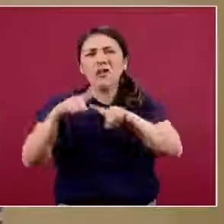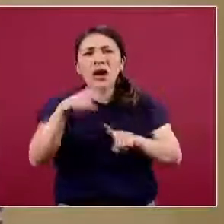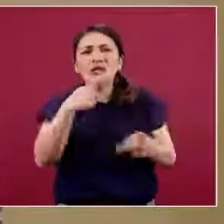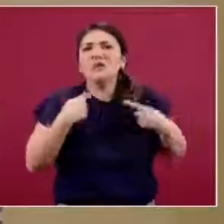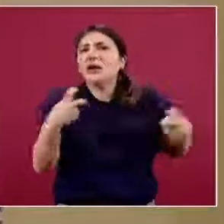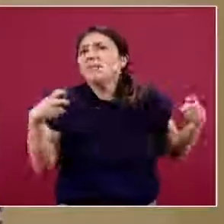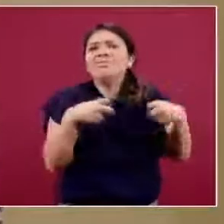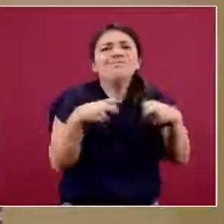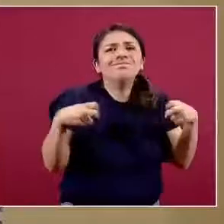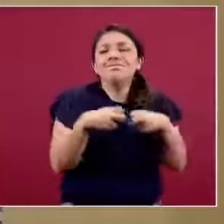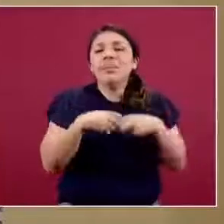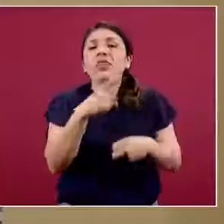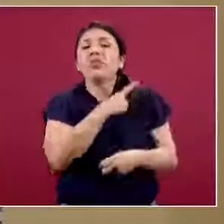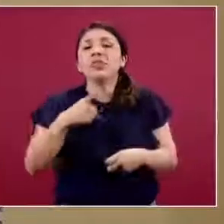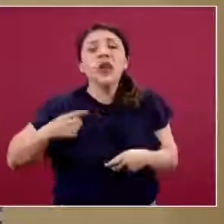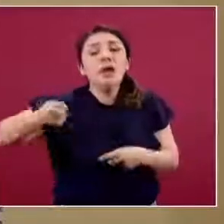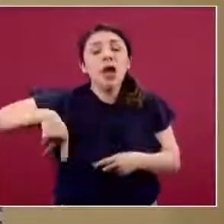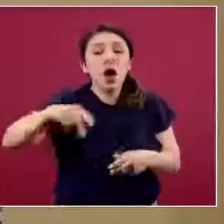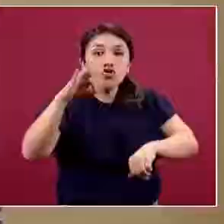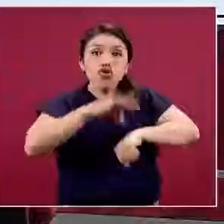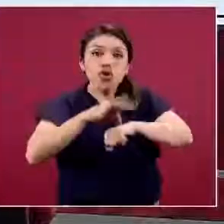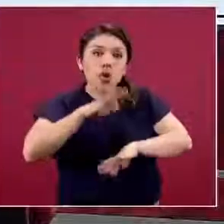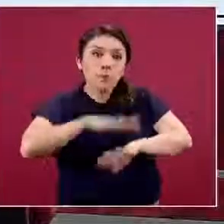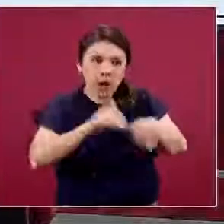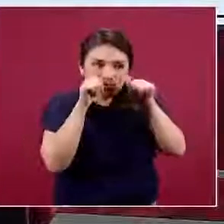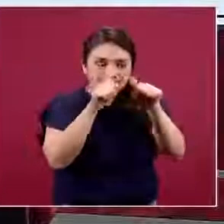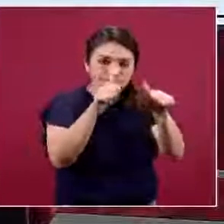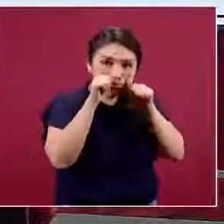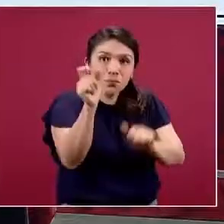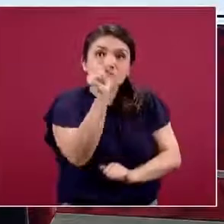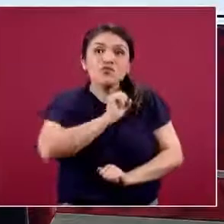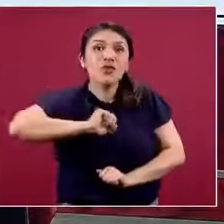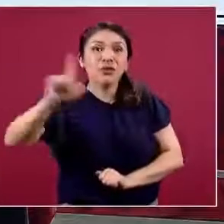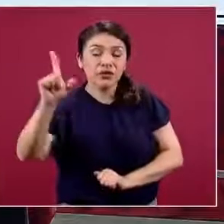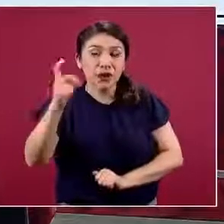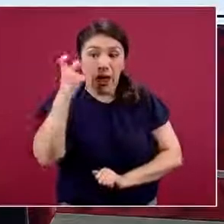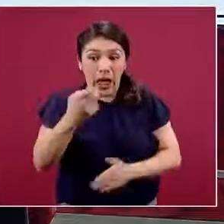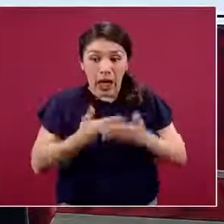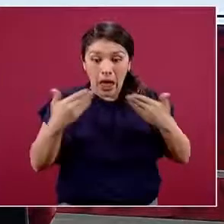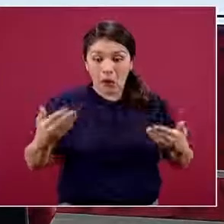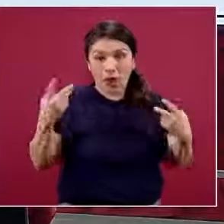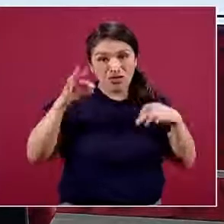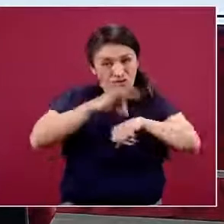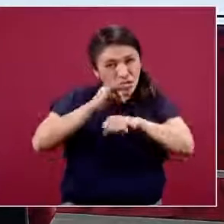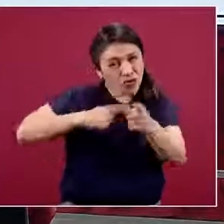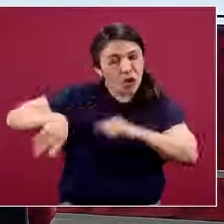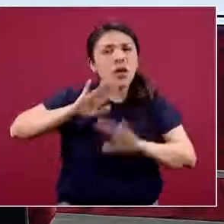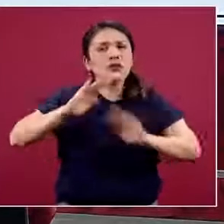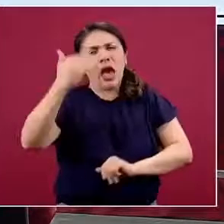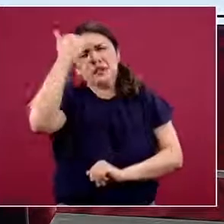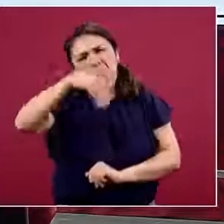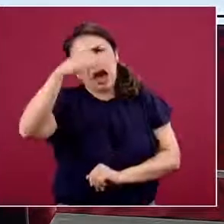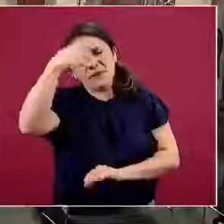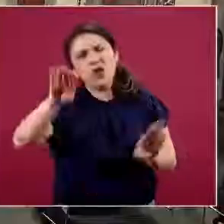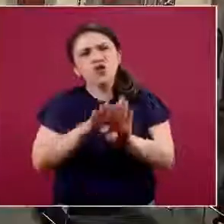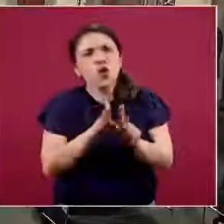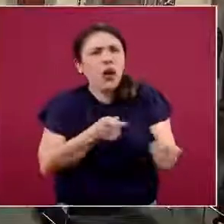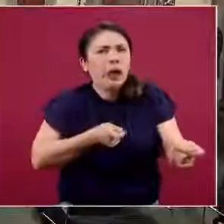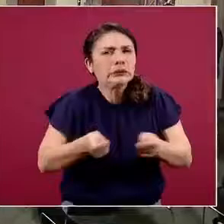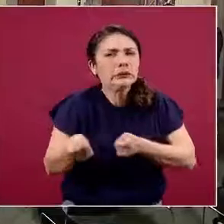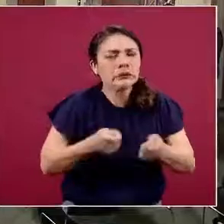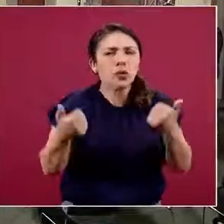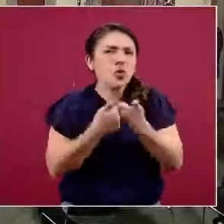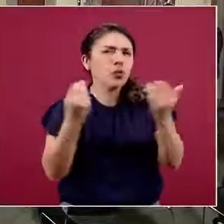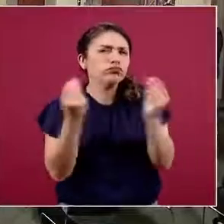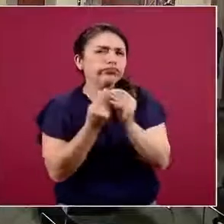ser atendida de manera muy profesional. Y entonces este personal ahora se encuentra ya más capacitado para tener y tiene